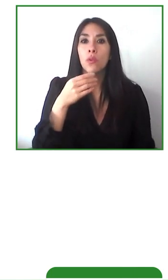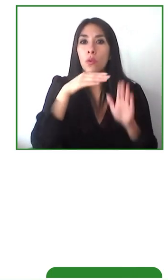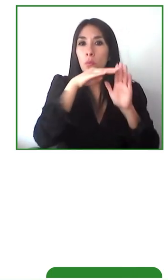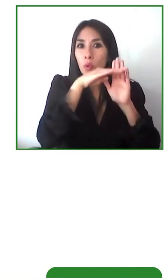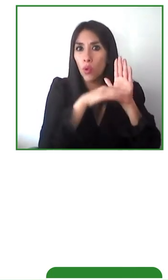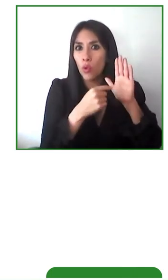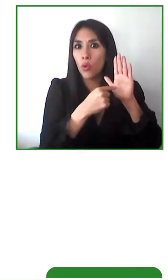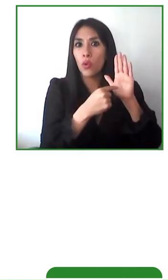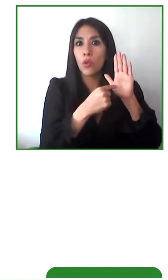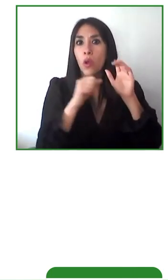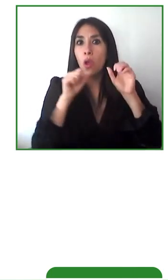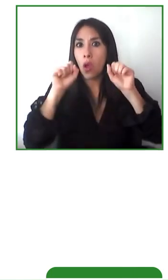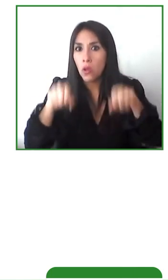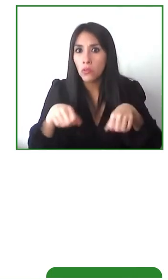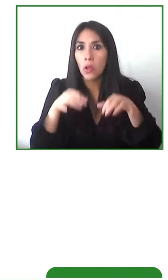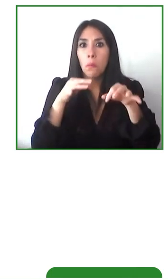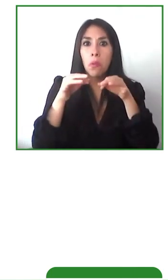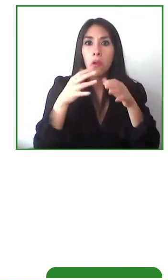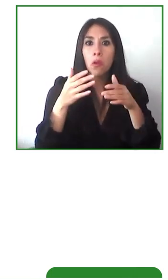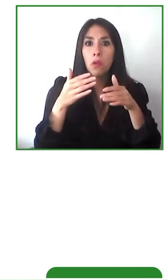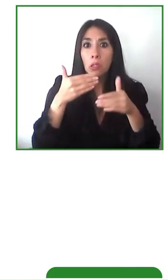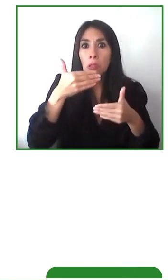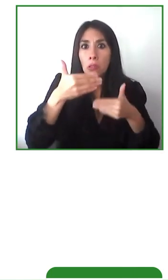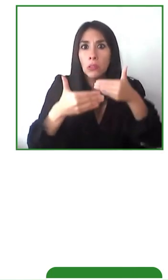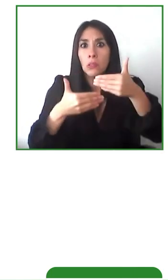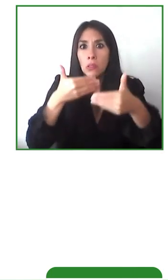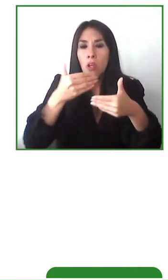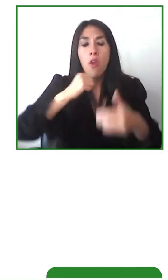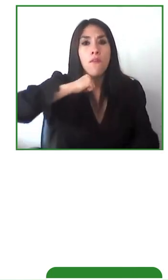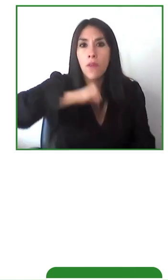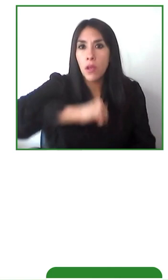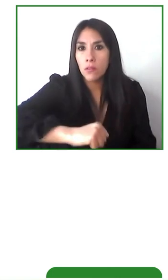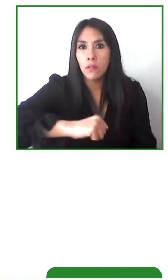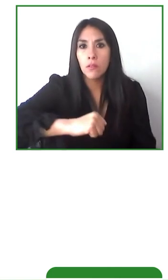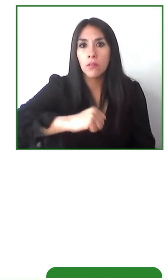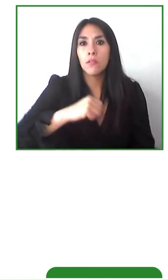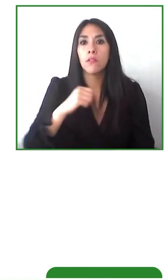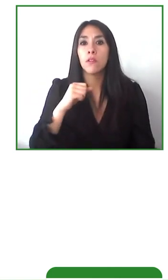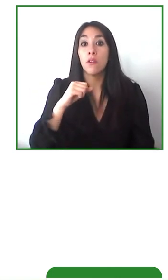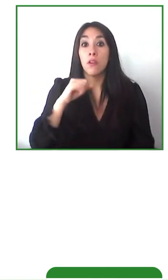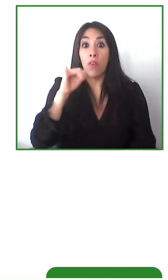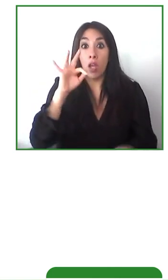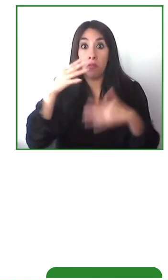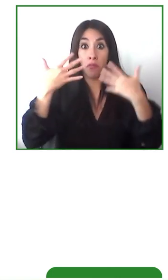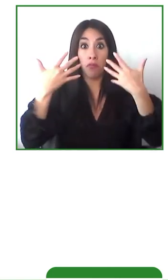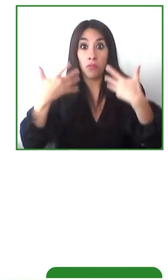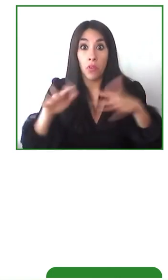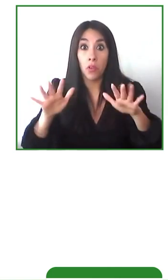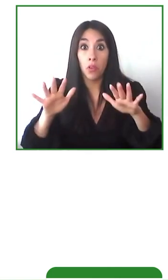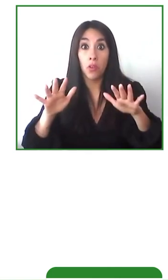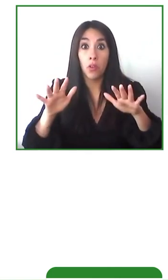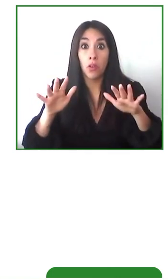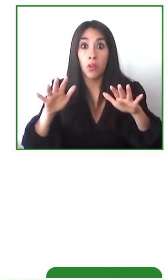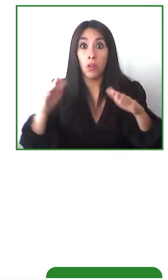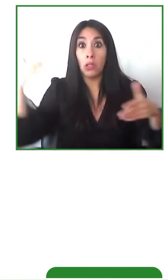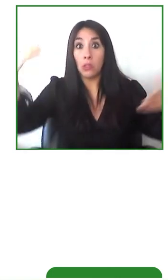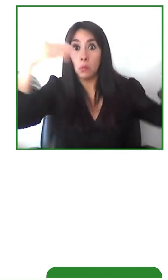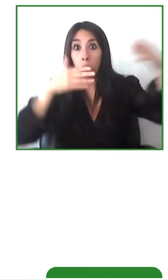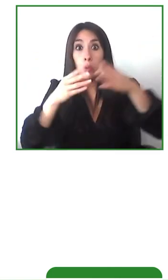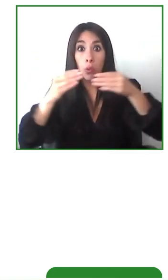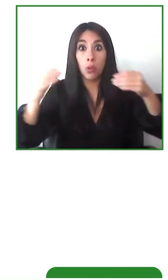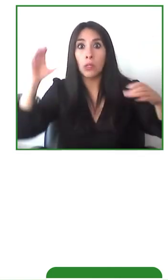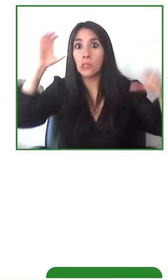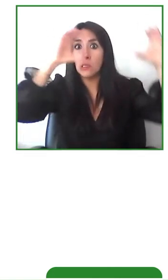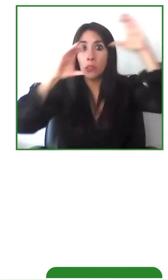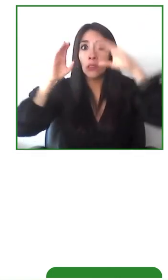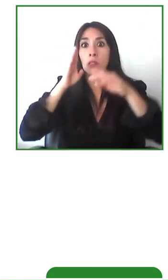rápidamente. Sin embargo, creo que una vez que vive la experiencia, cambia inmediatamente la percepción de aquello. Y es tan